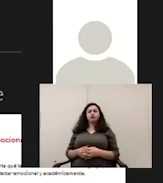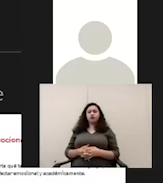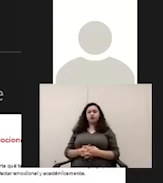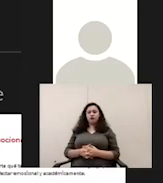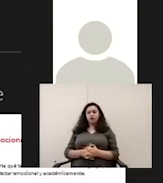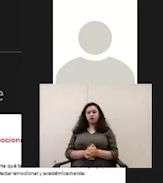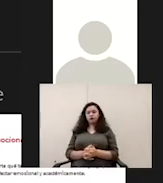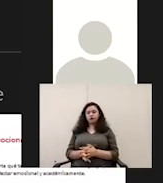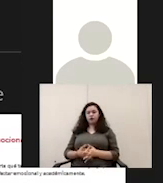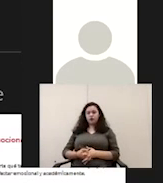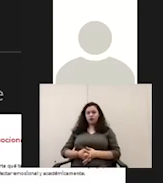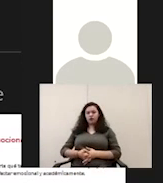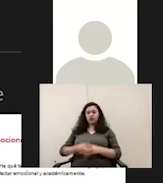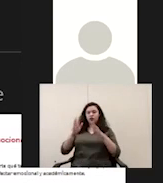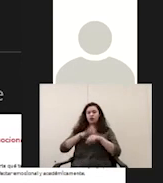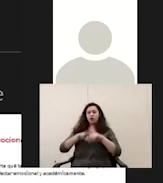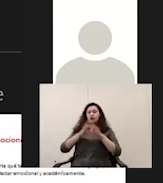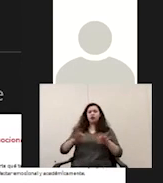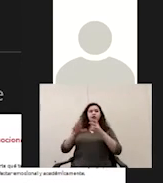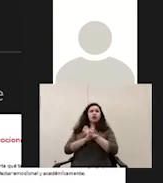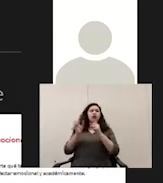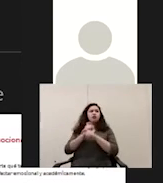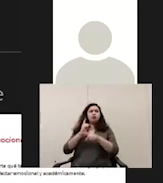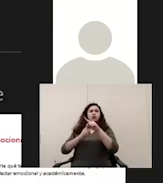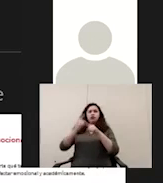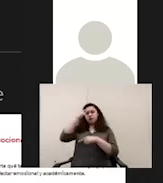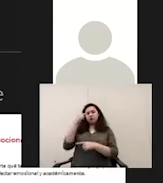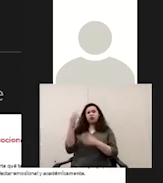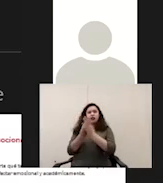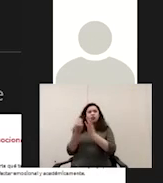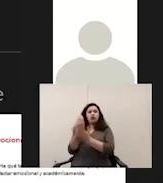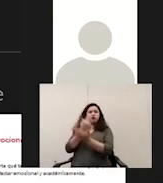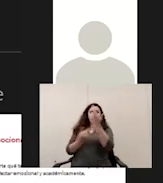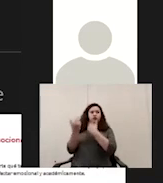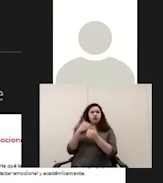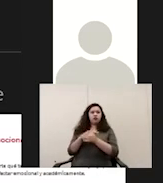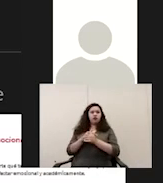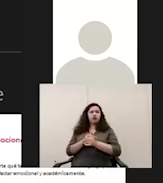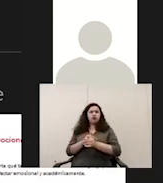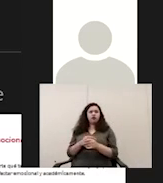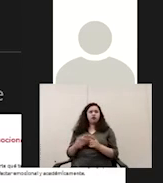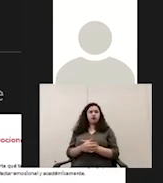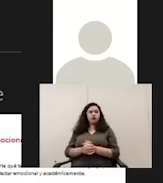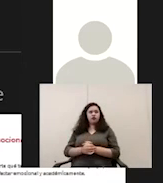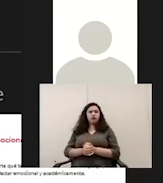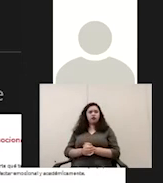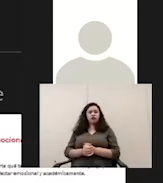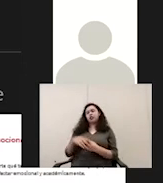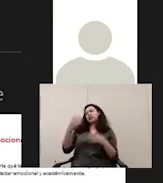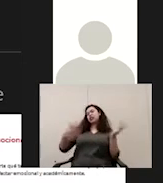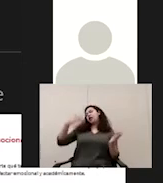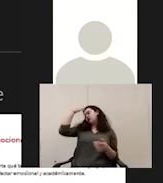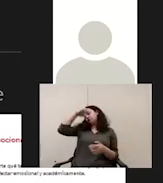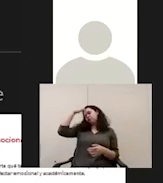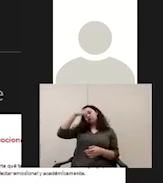Hay que hacer énfasis en los aspectos positivos de regresar a clases, que bueno, ya ustedes son expertos en el